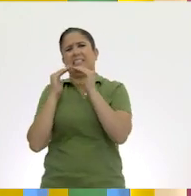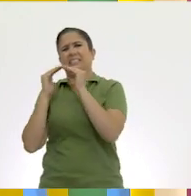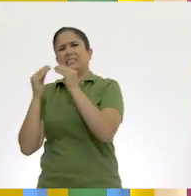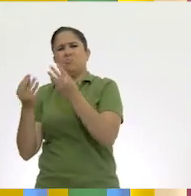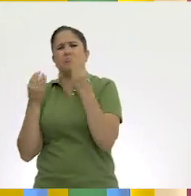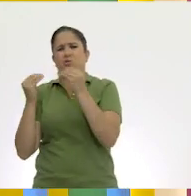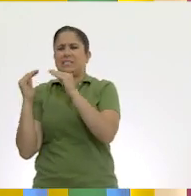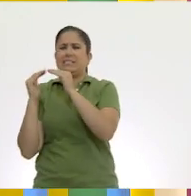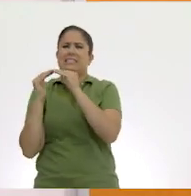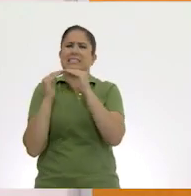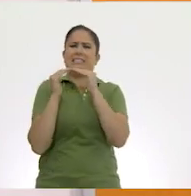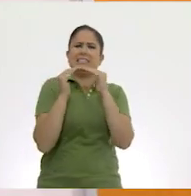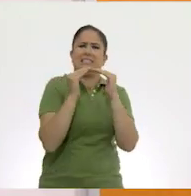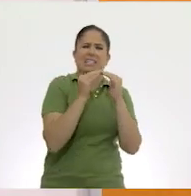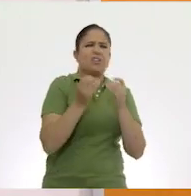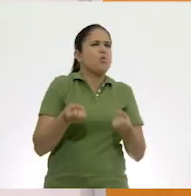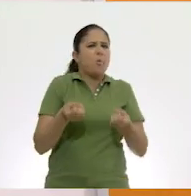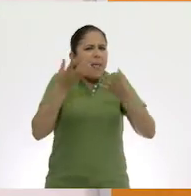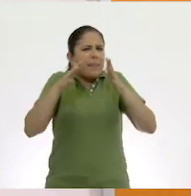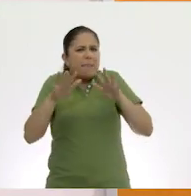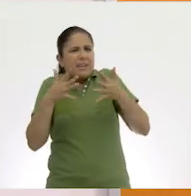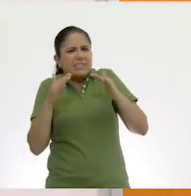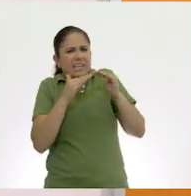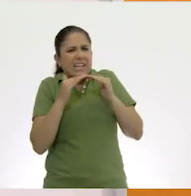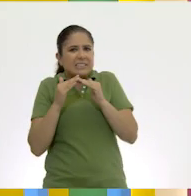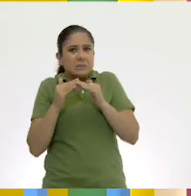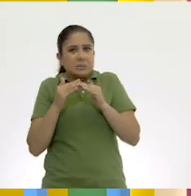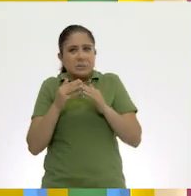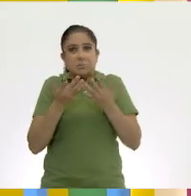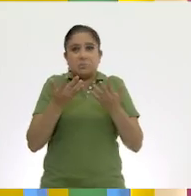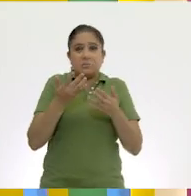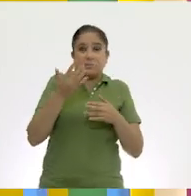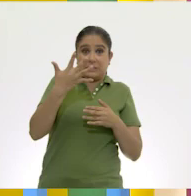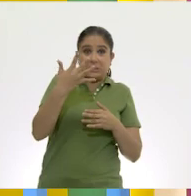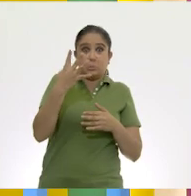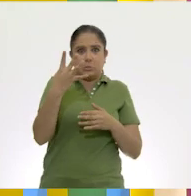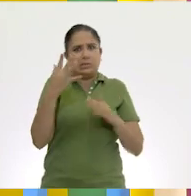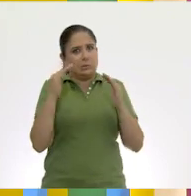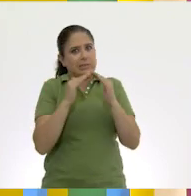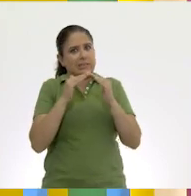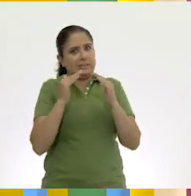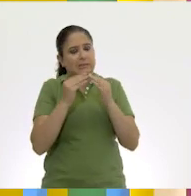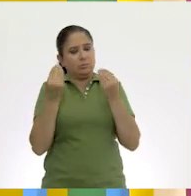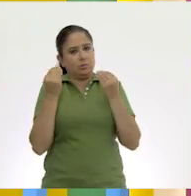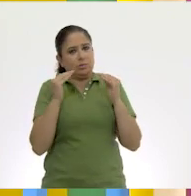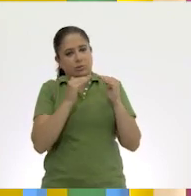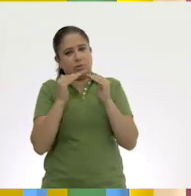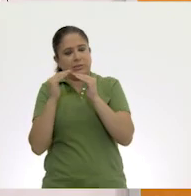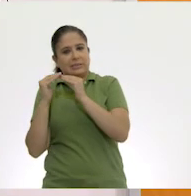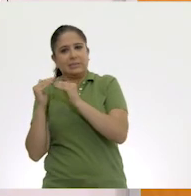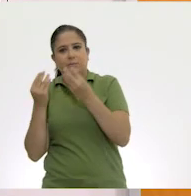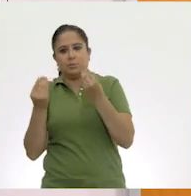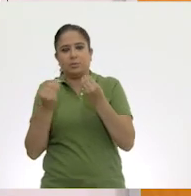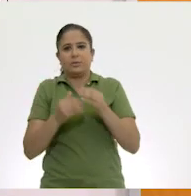muchas casas como cuántas habrá unas cuatro sí como cuatro casas y una